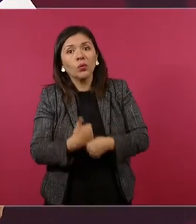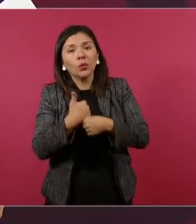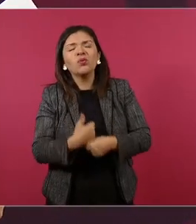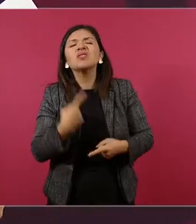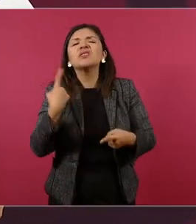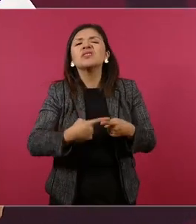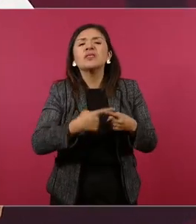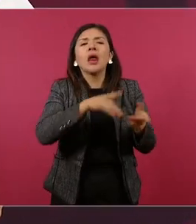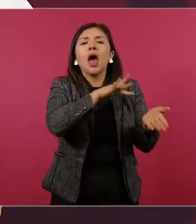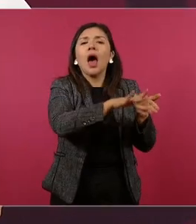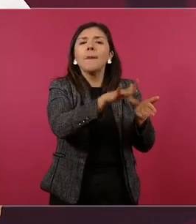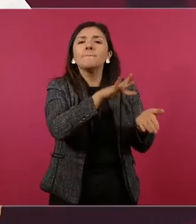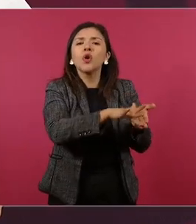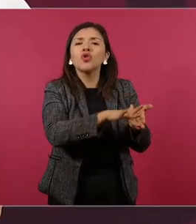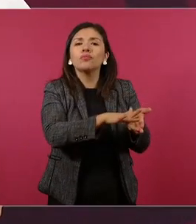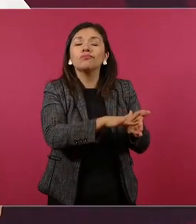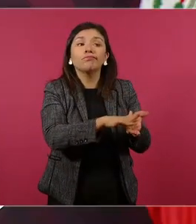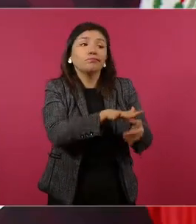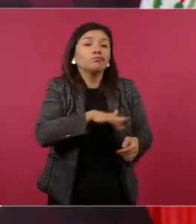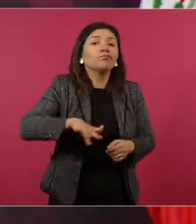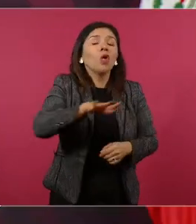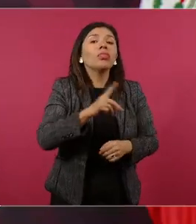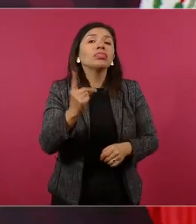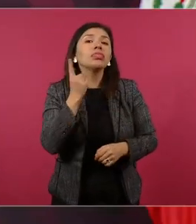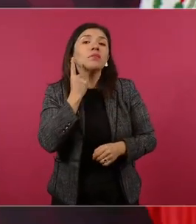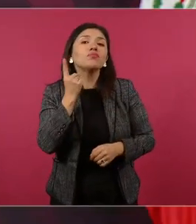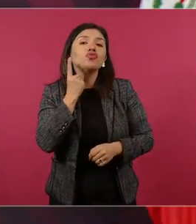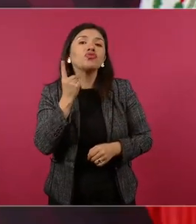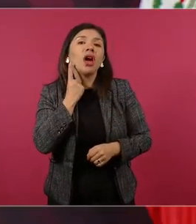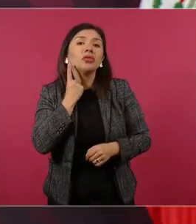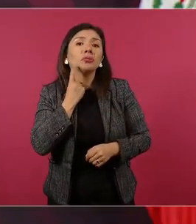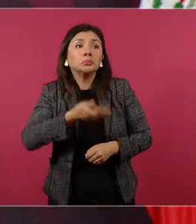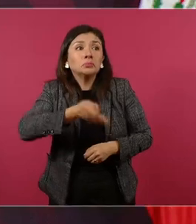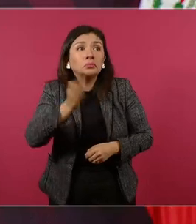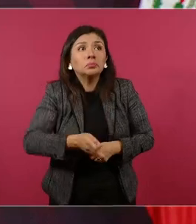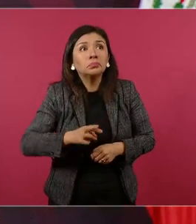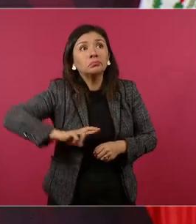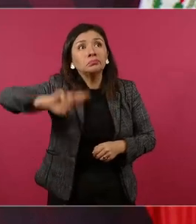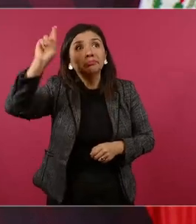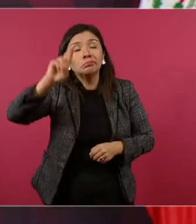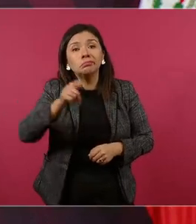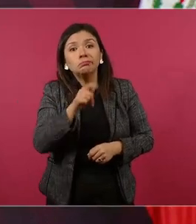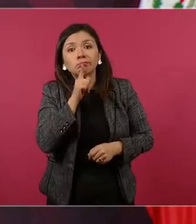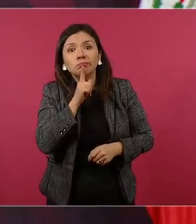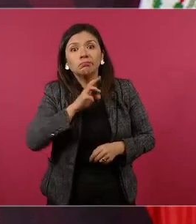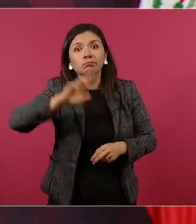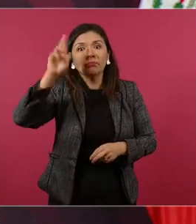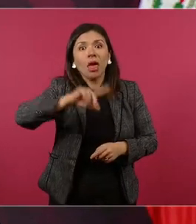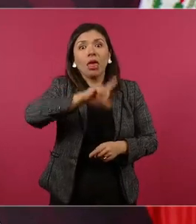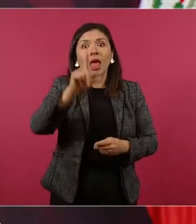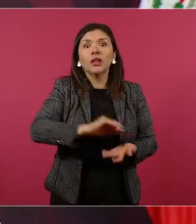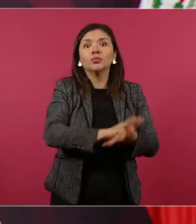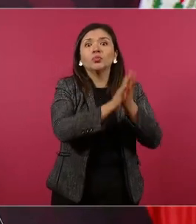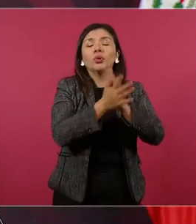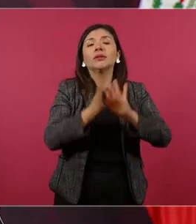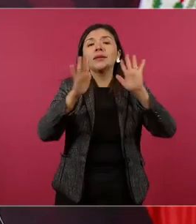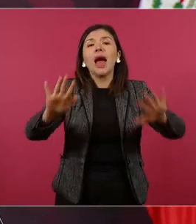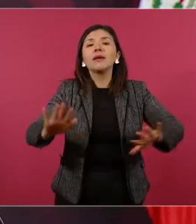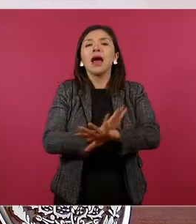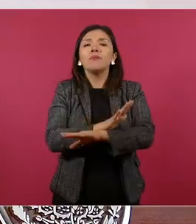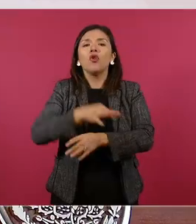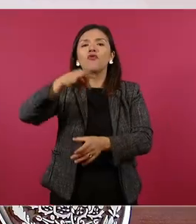apoyo de los diputados levant dedos que ya después se volvió hasta